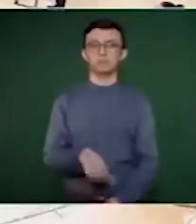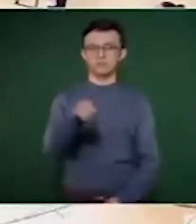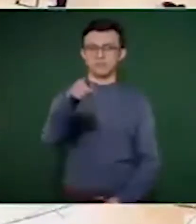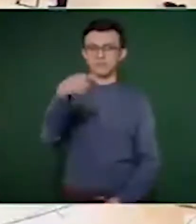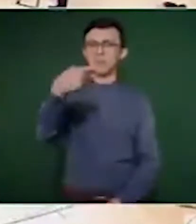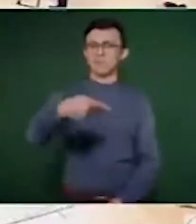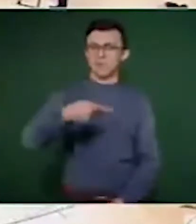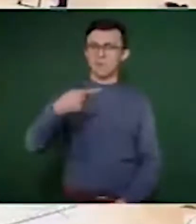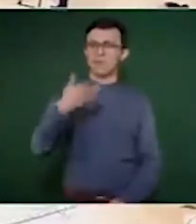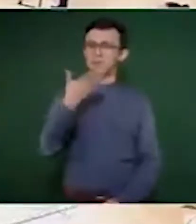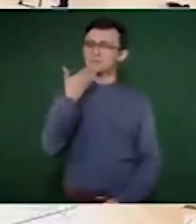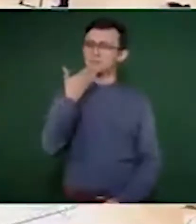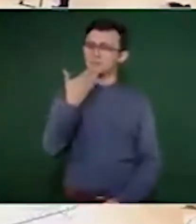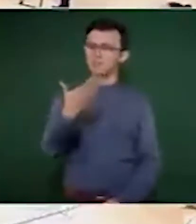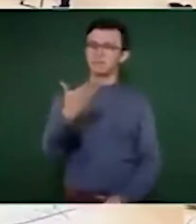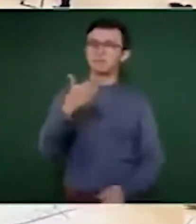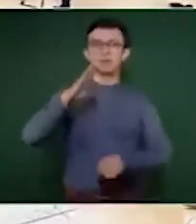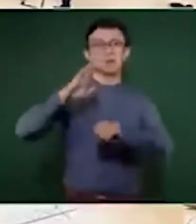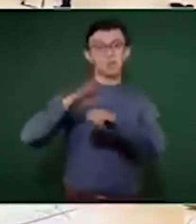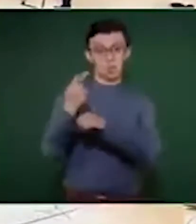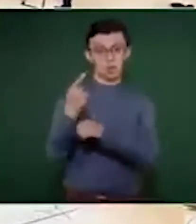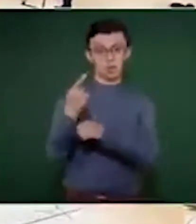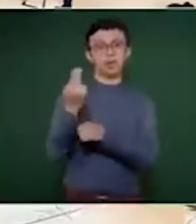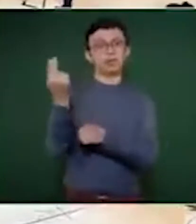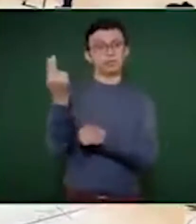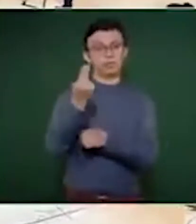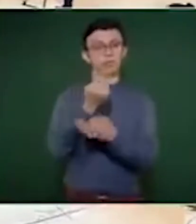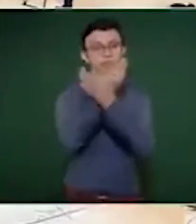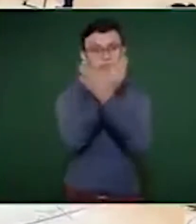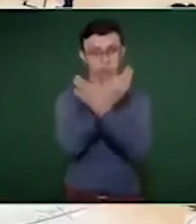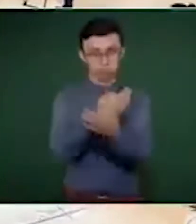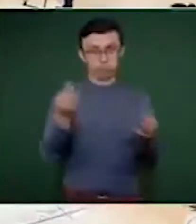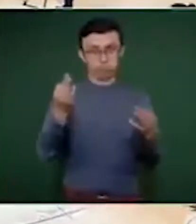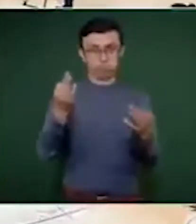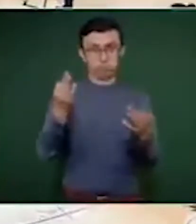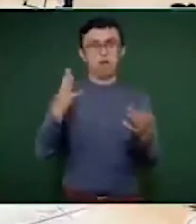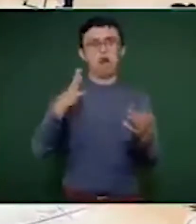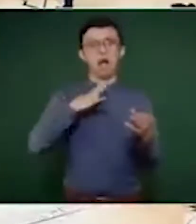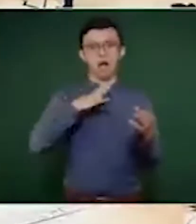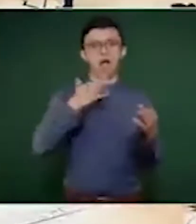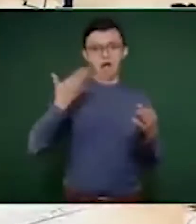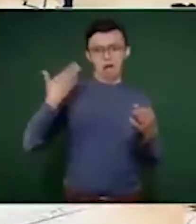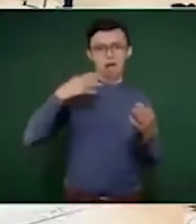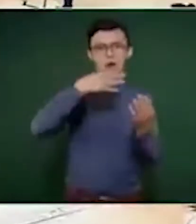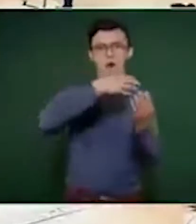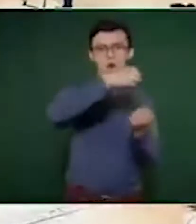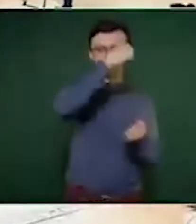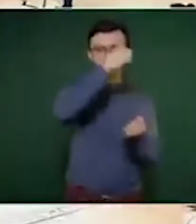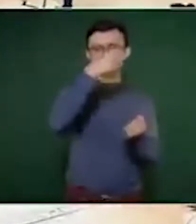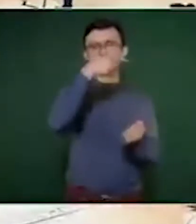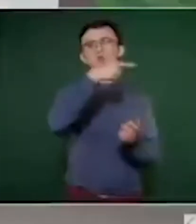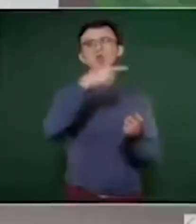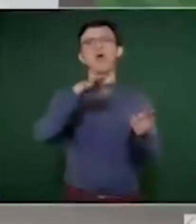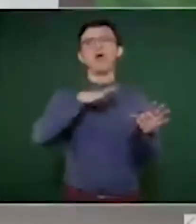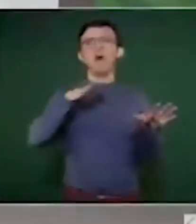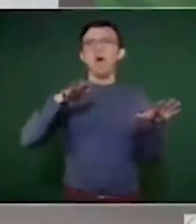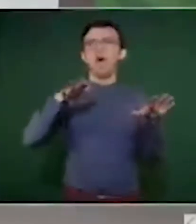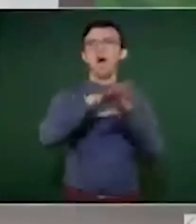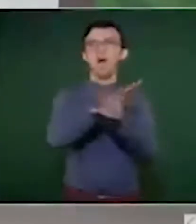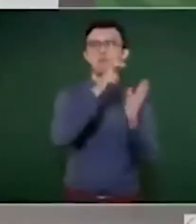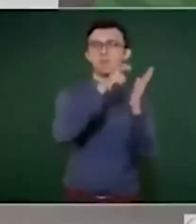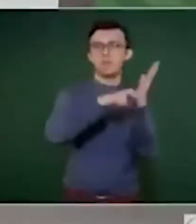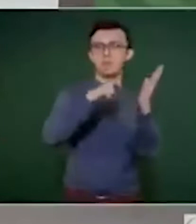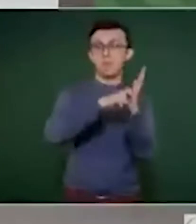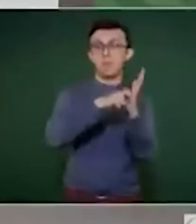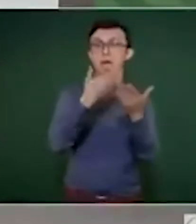5,600 barriles en el actual López Obrador dijo que con la estrategia de combate al robo de combustible se han generado ahorros por más de